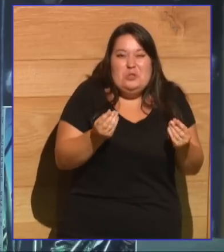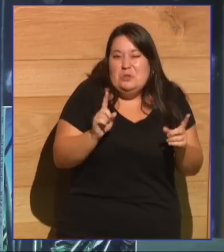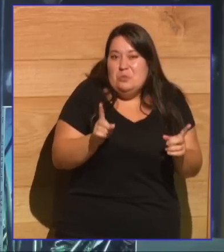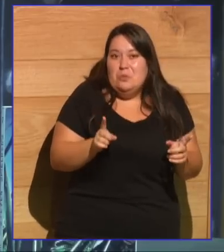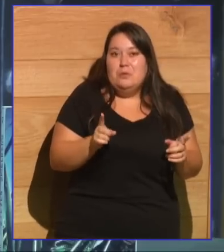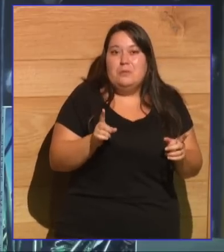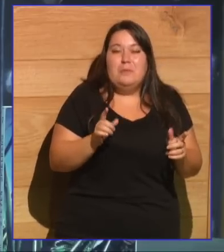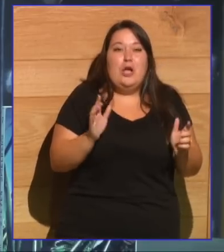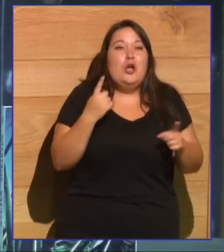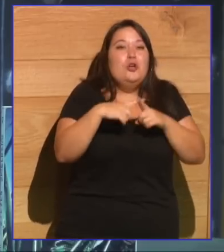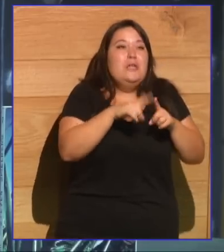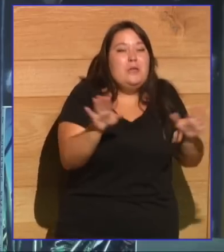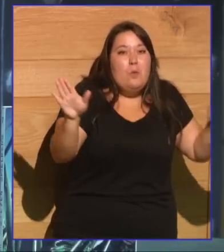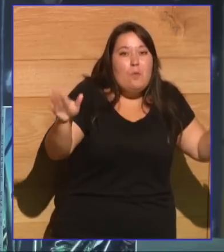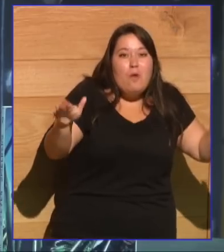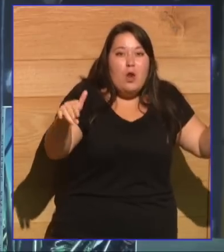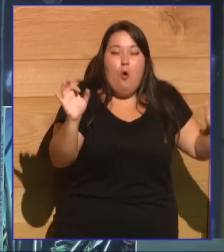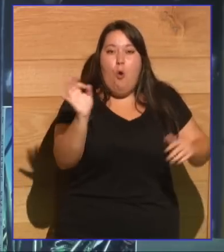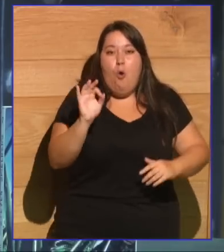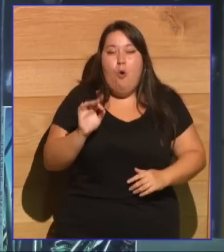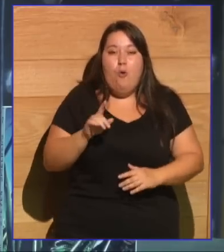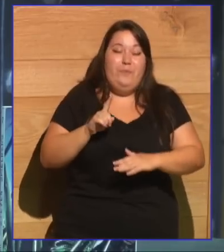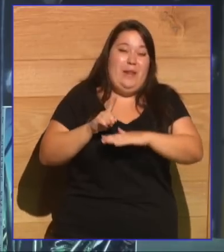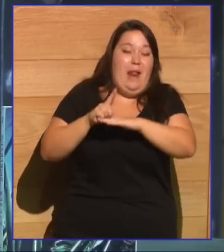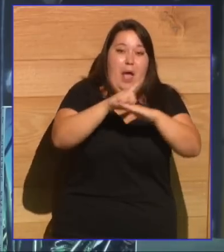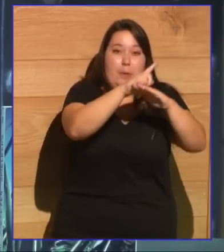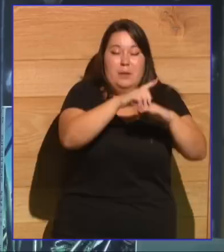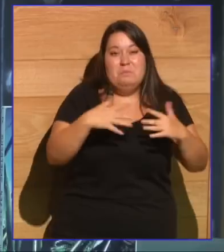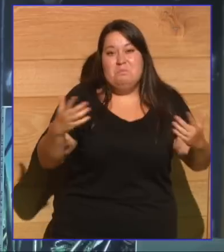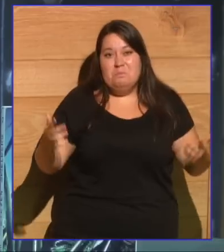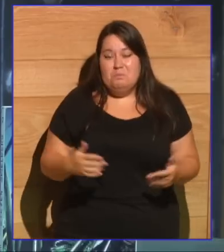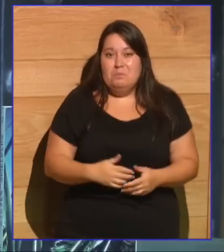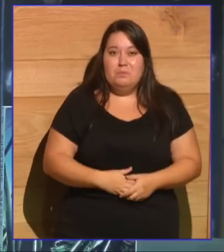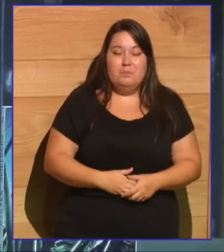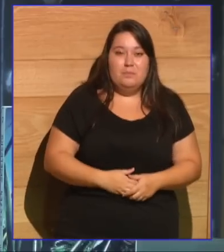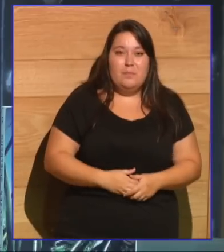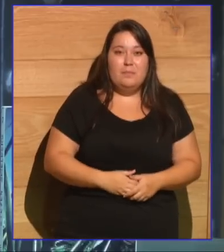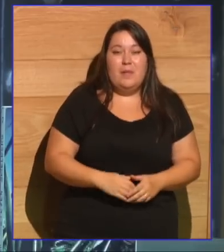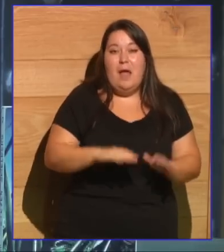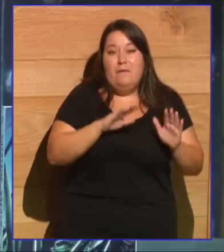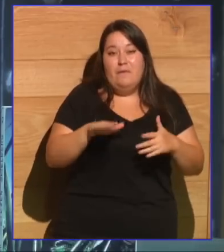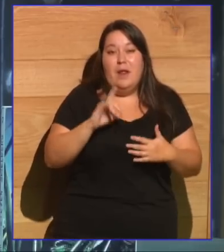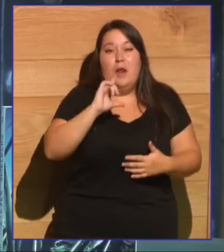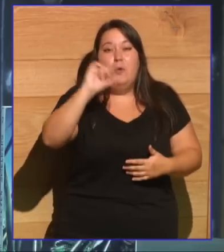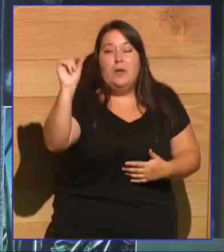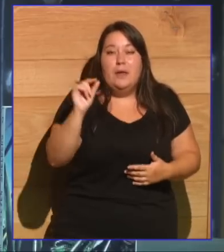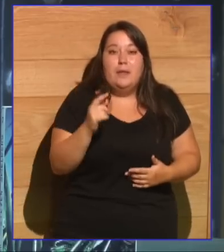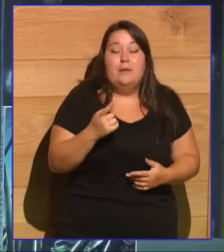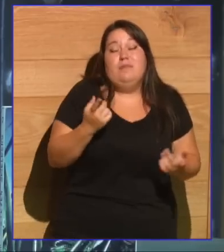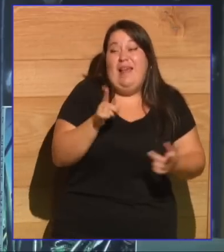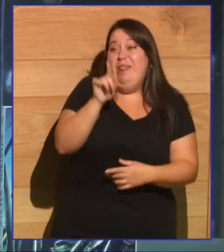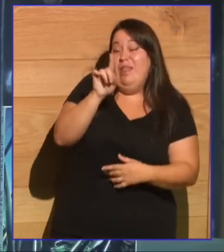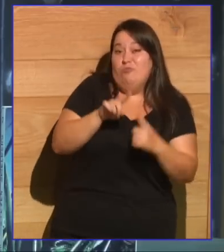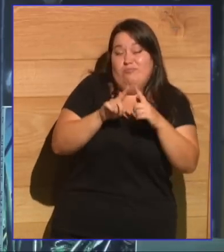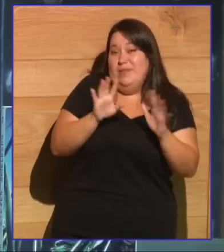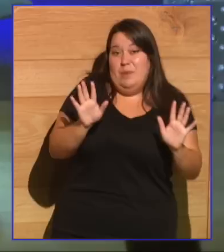las escenas de vuelo de la nave finalmente en su huida de regreso